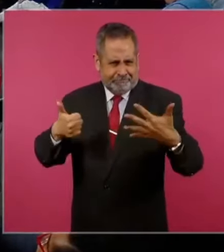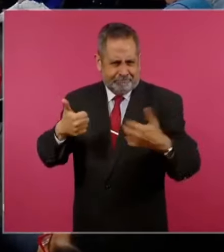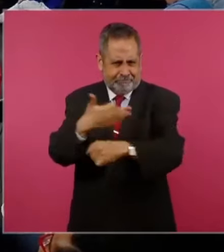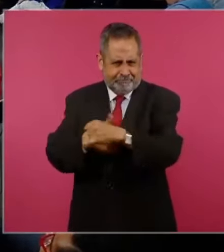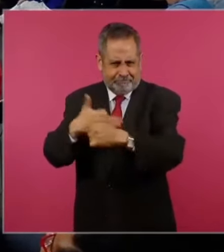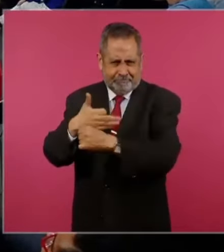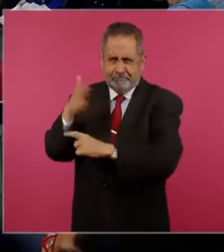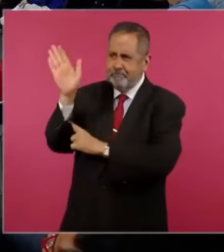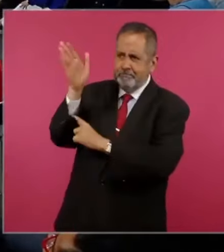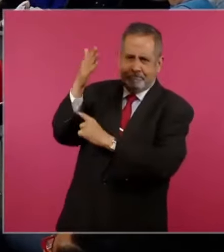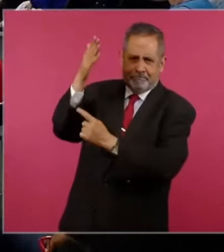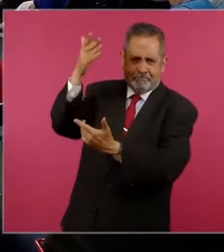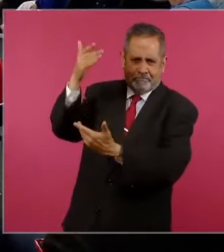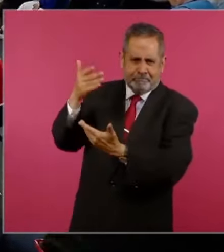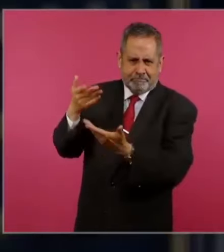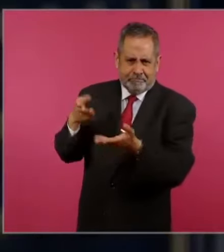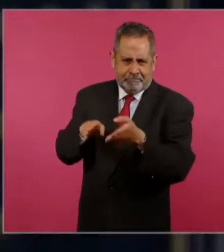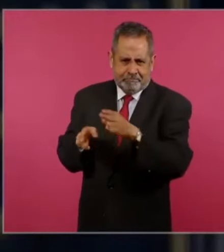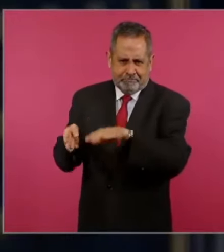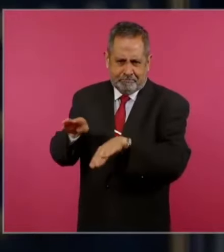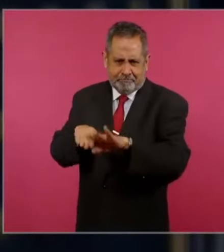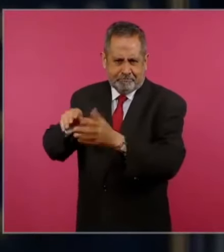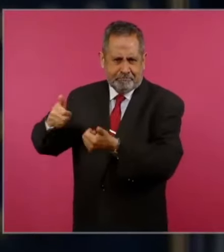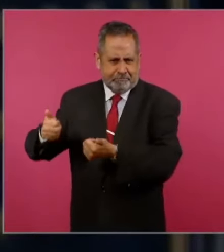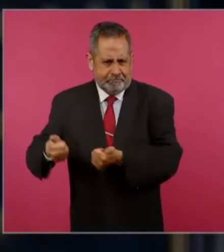6 de la tarde, los soldados,